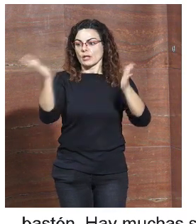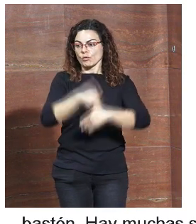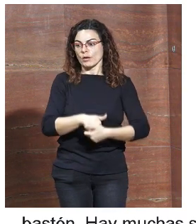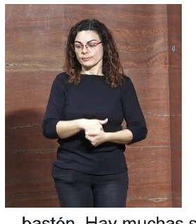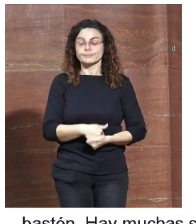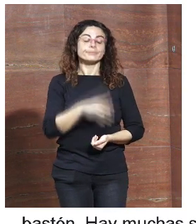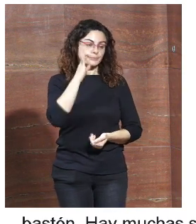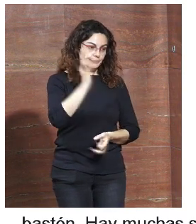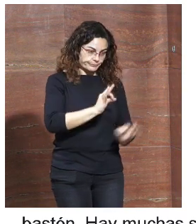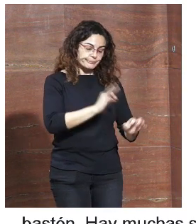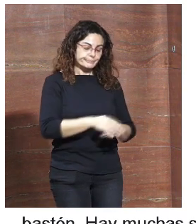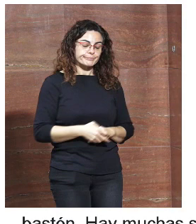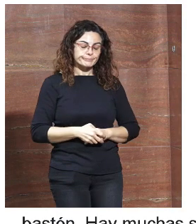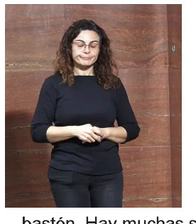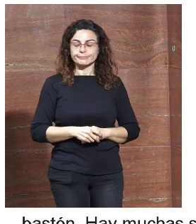Evidentemente, sí.